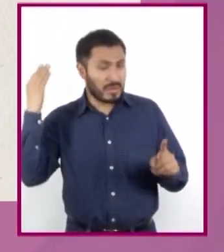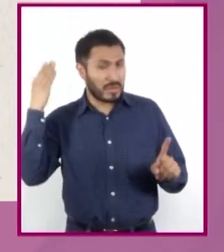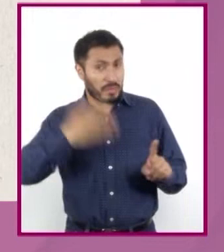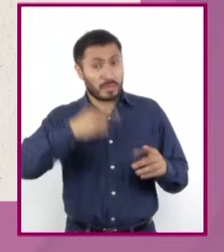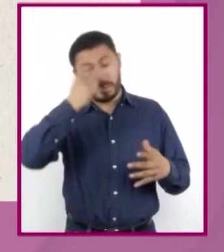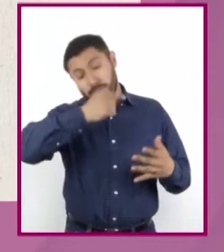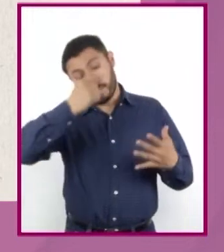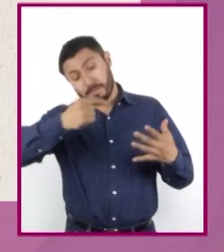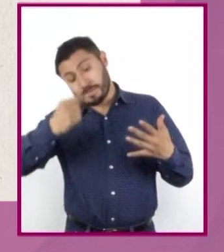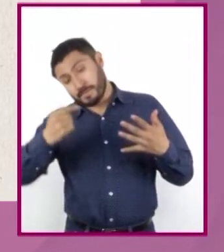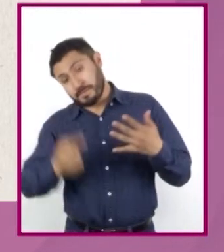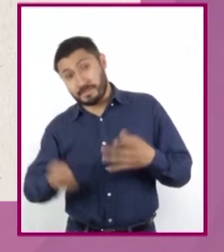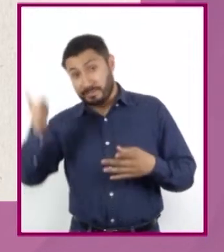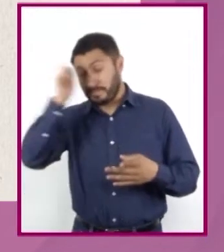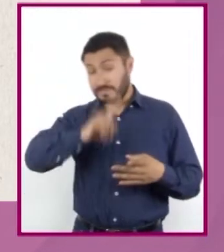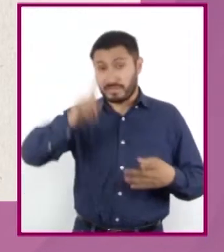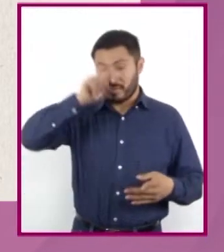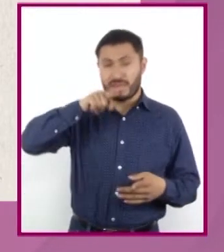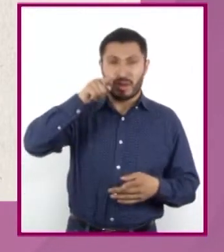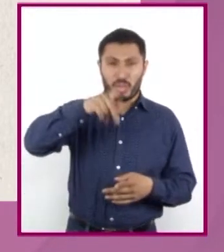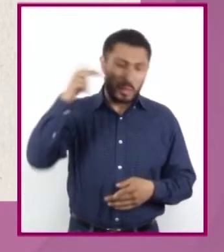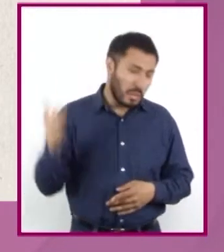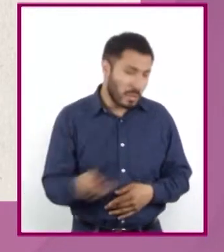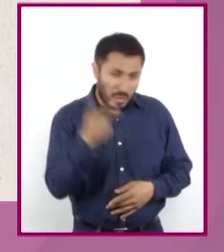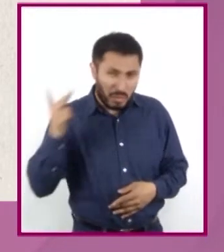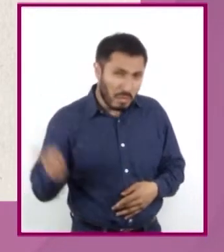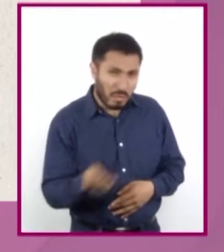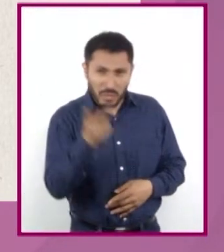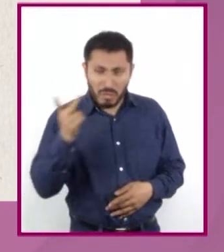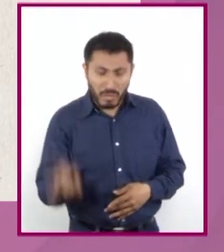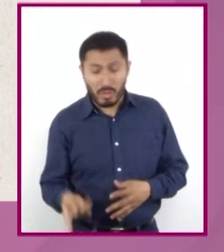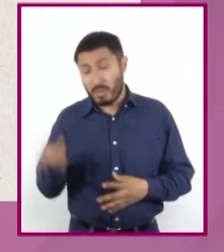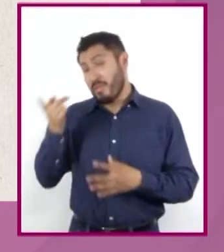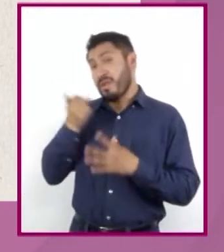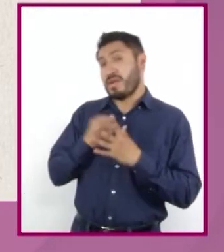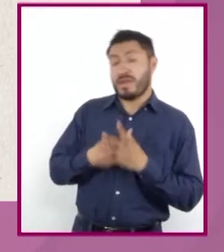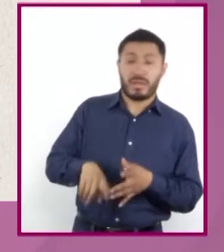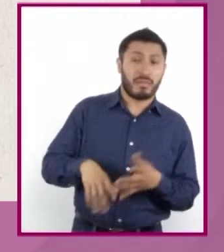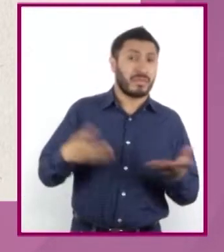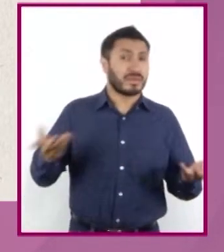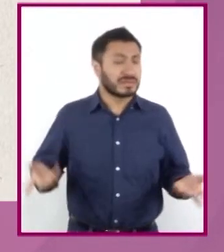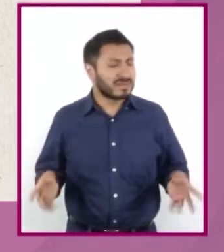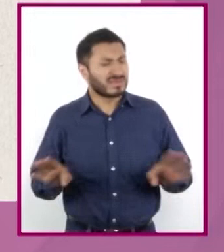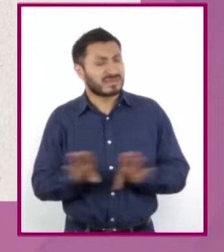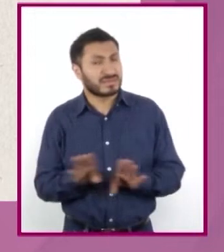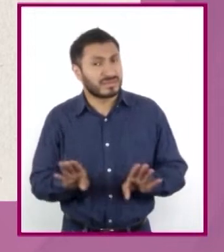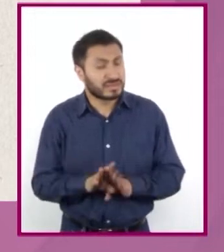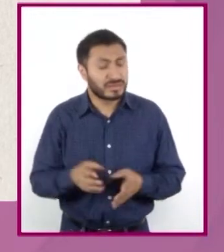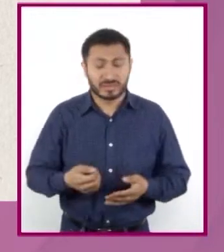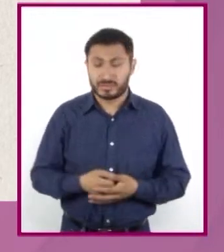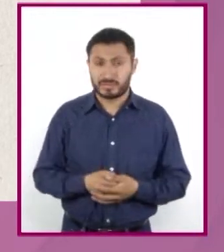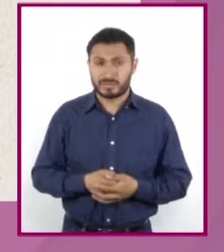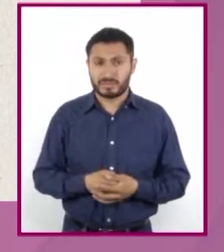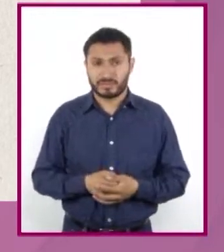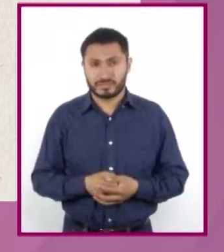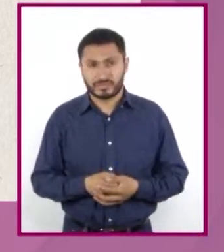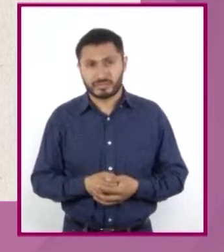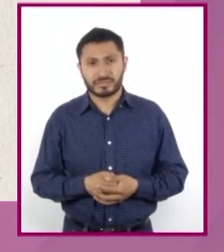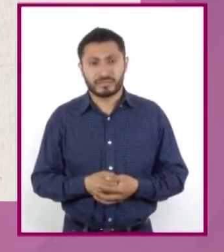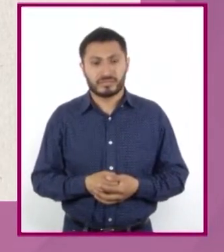Se sugiere que planteen interrogantes que inicien con los siguientes adjetivos